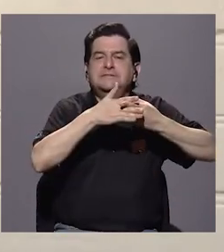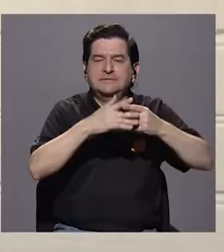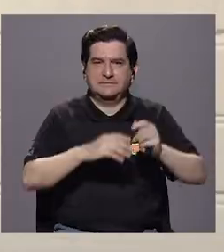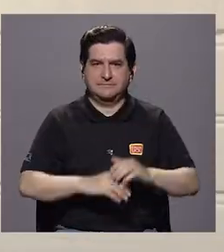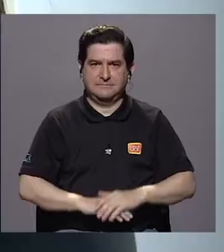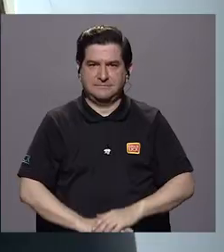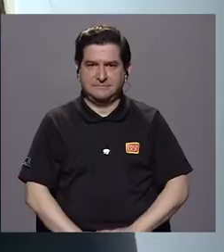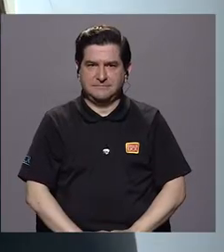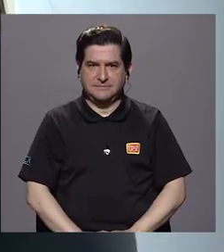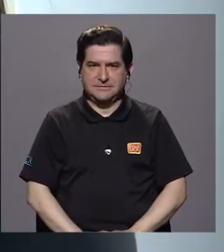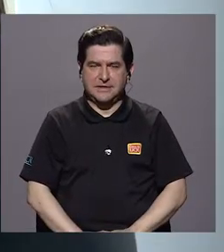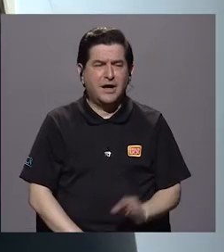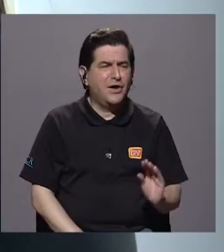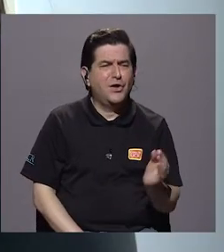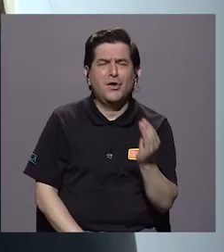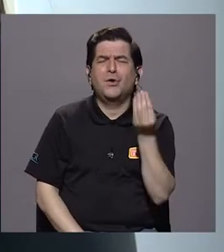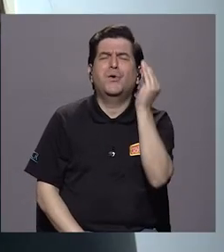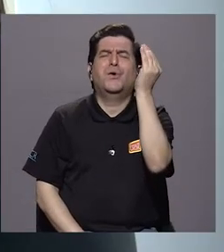también, muy jovencita,